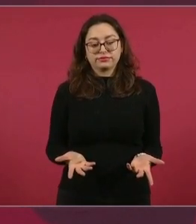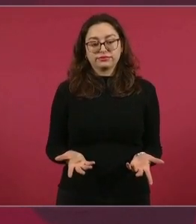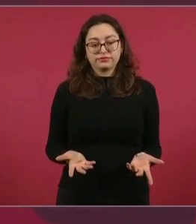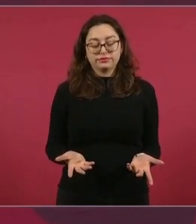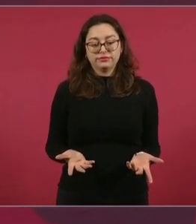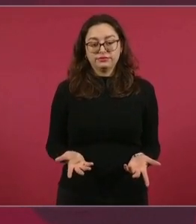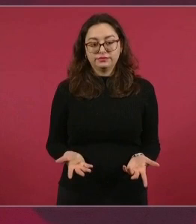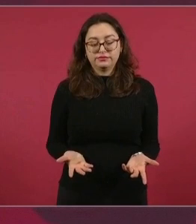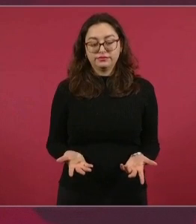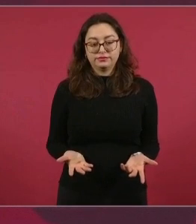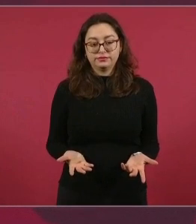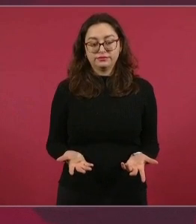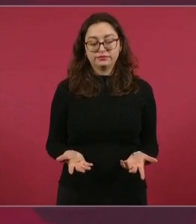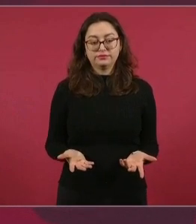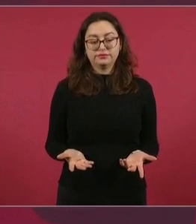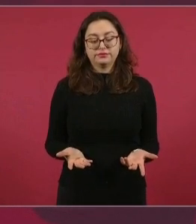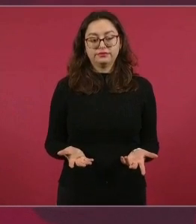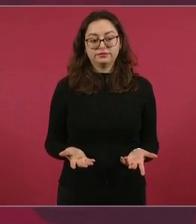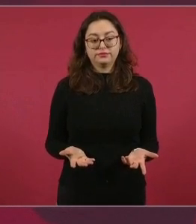pues